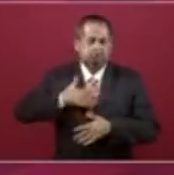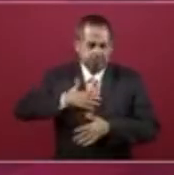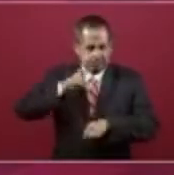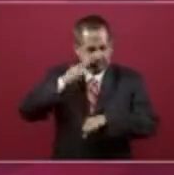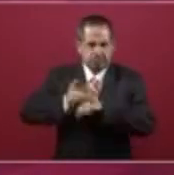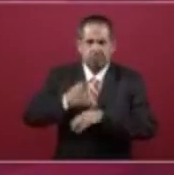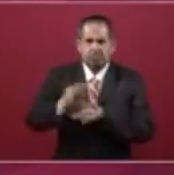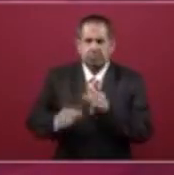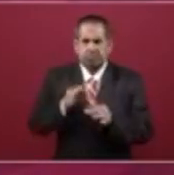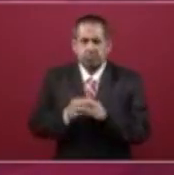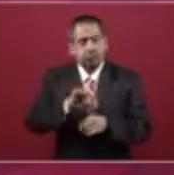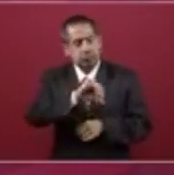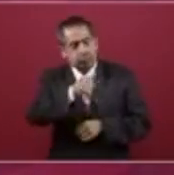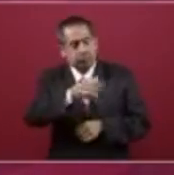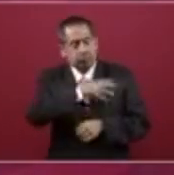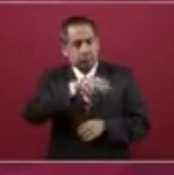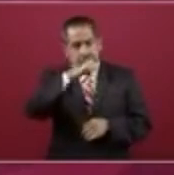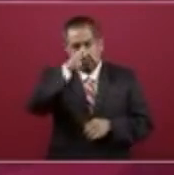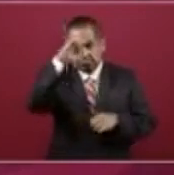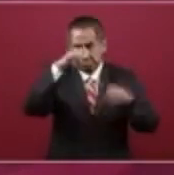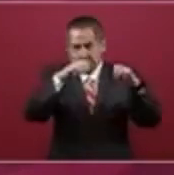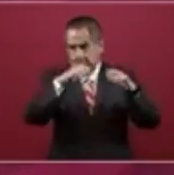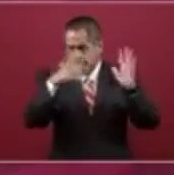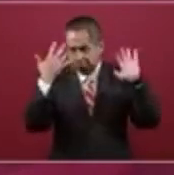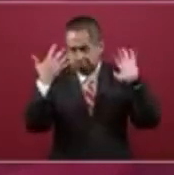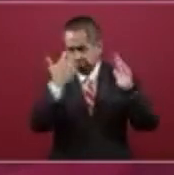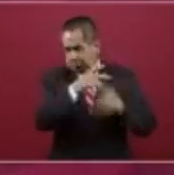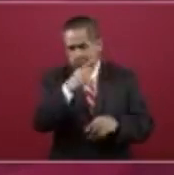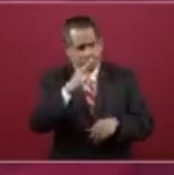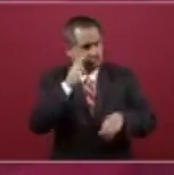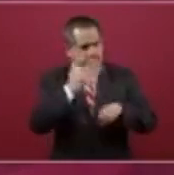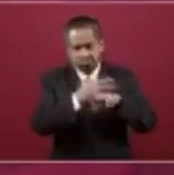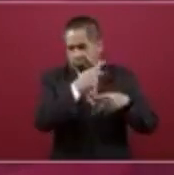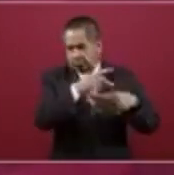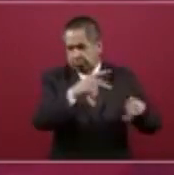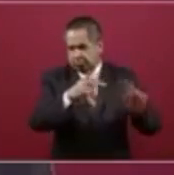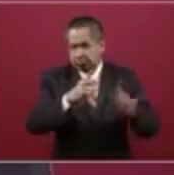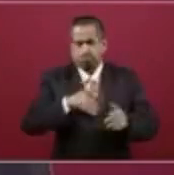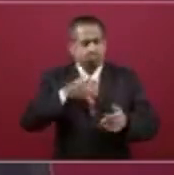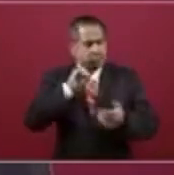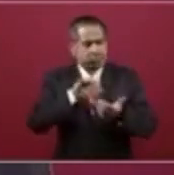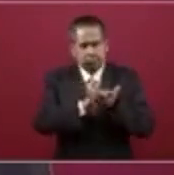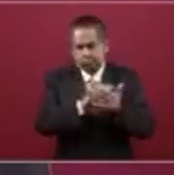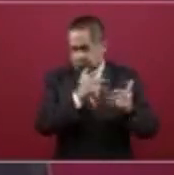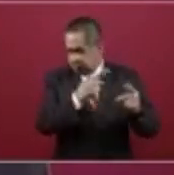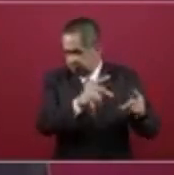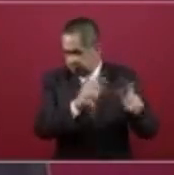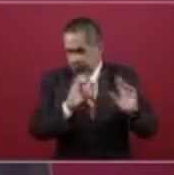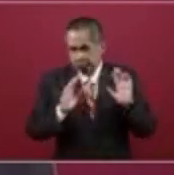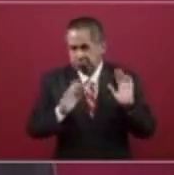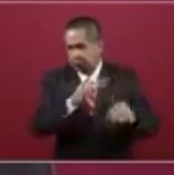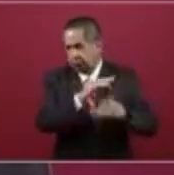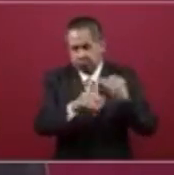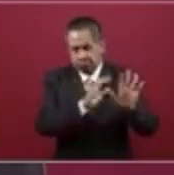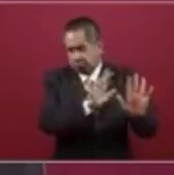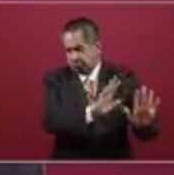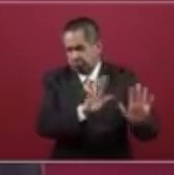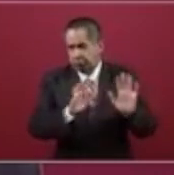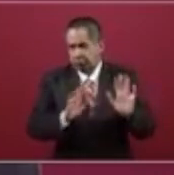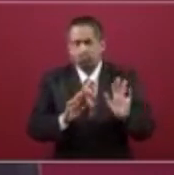pero ya de mis hijos grandes son responsables de sus actos, mi esposa todos.